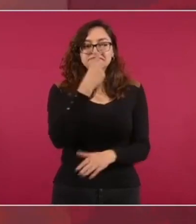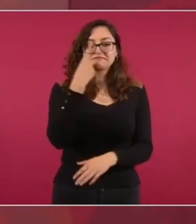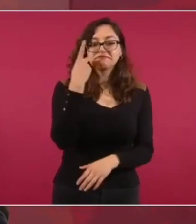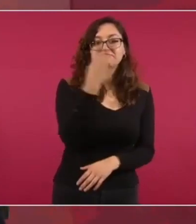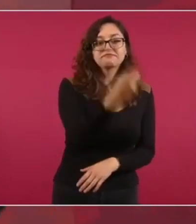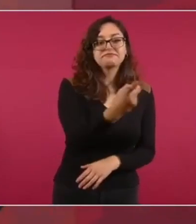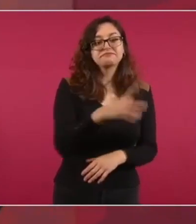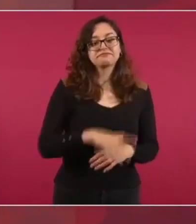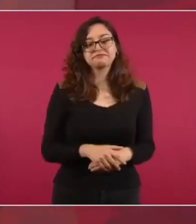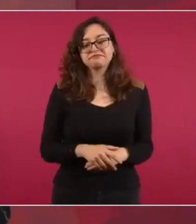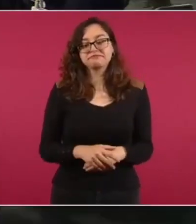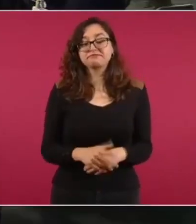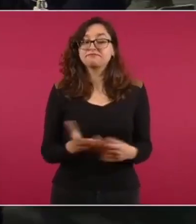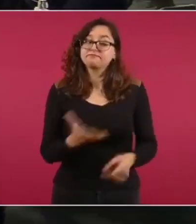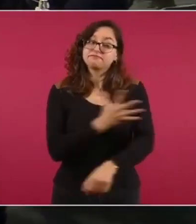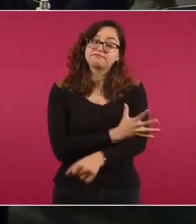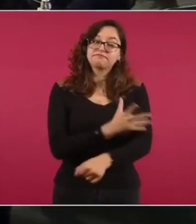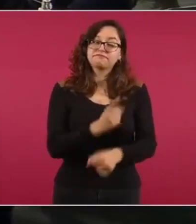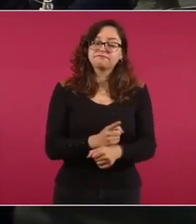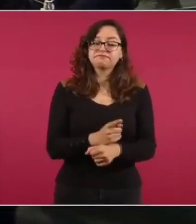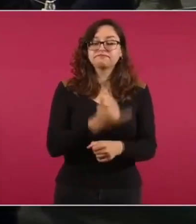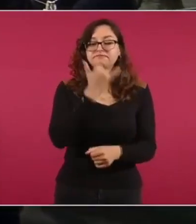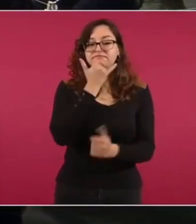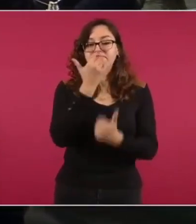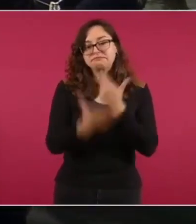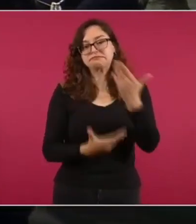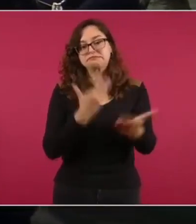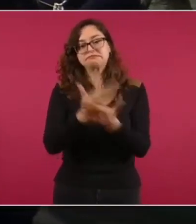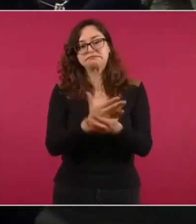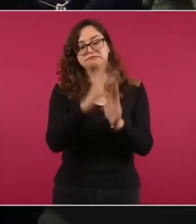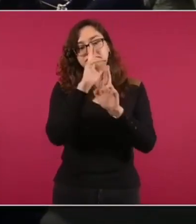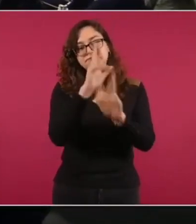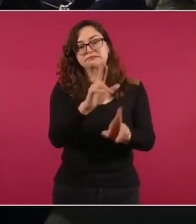con todo respeto y franqueza, pues por eso